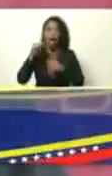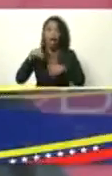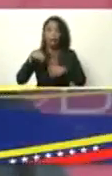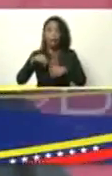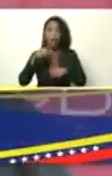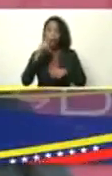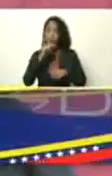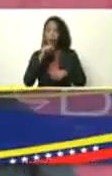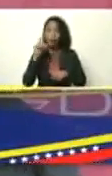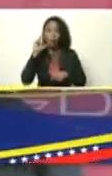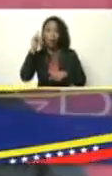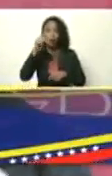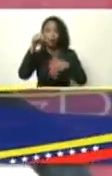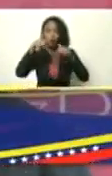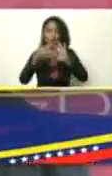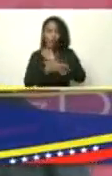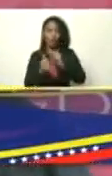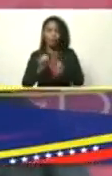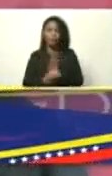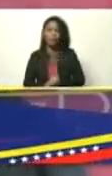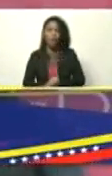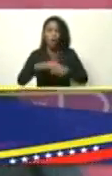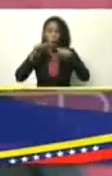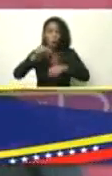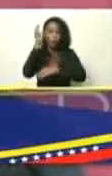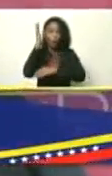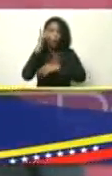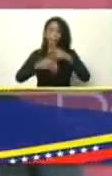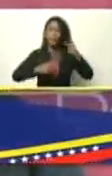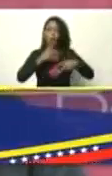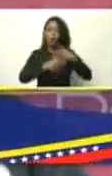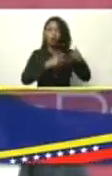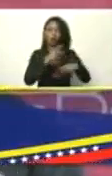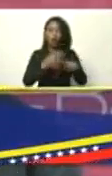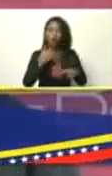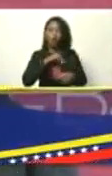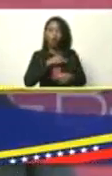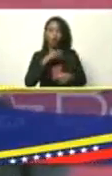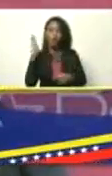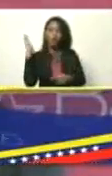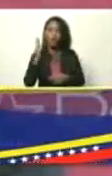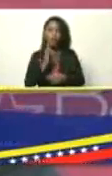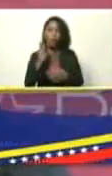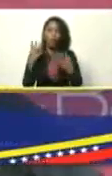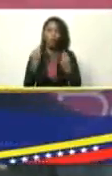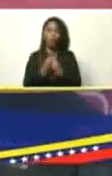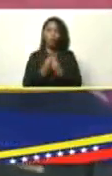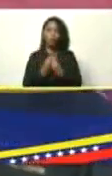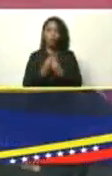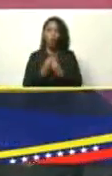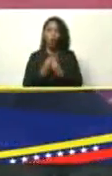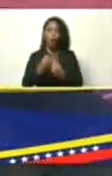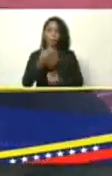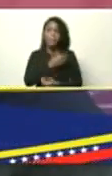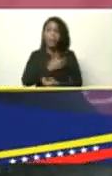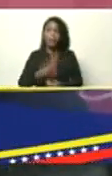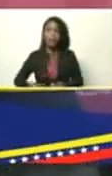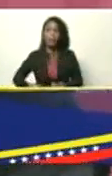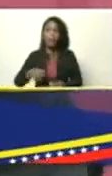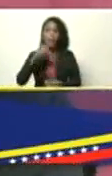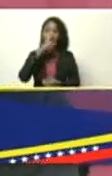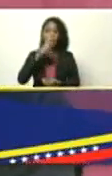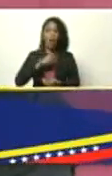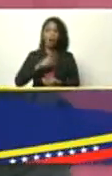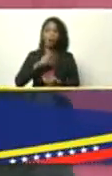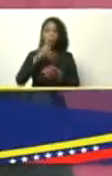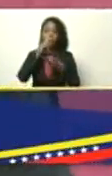no hay. Y hoy, en esta jornada productiva, hemos venido en compañía del presidente del Banco